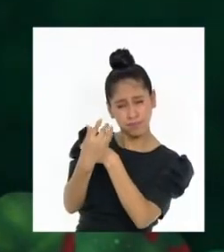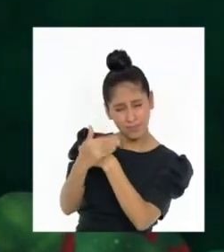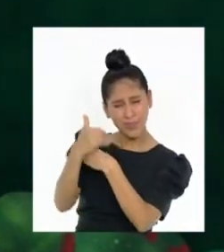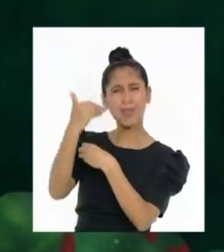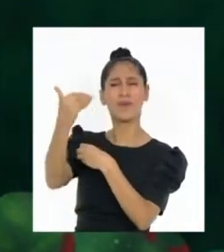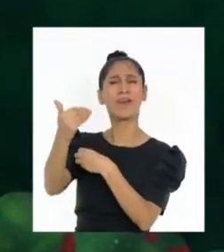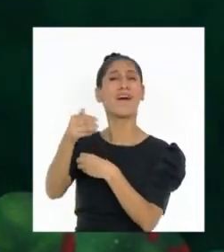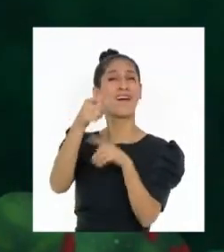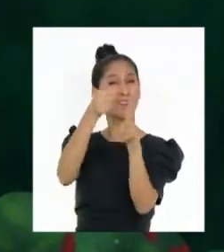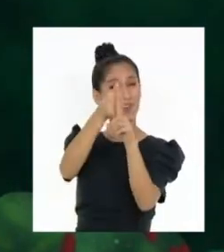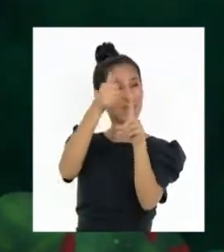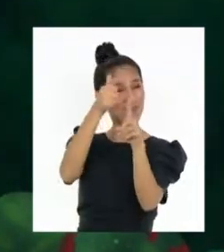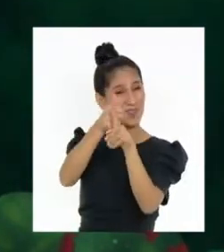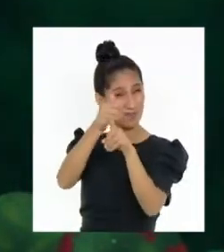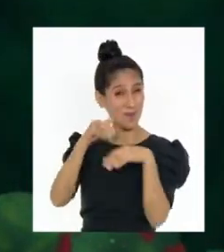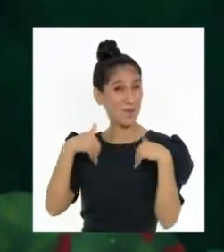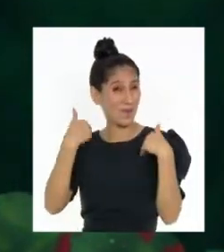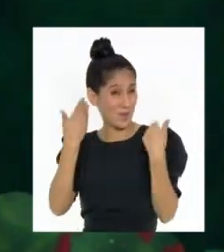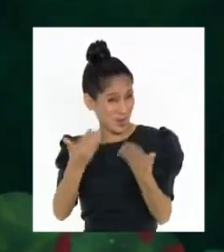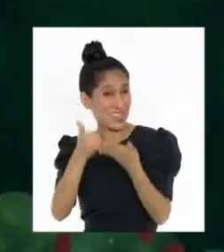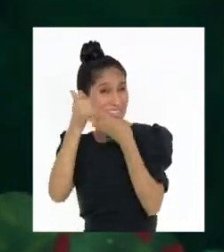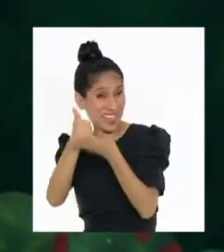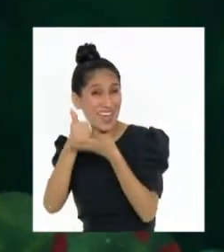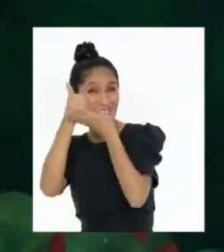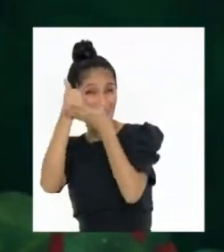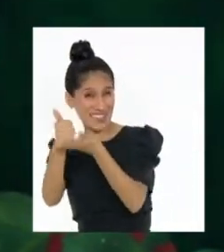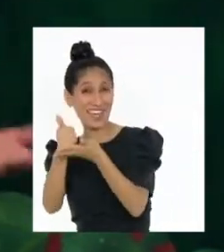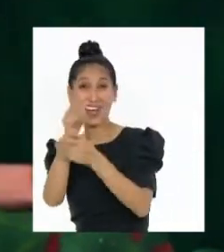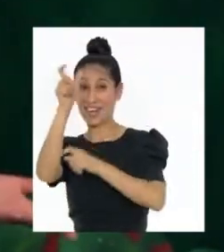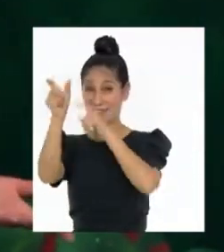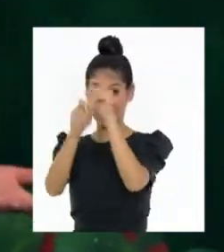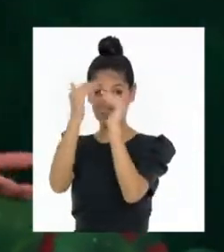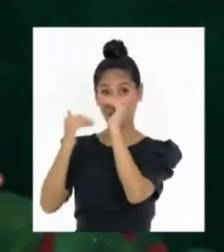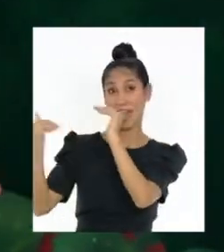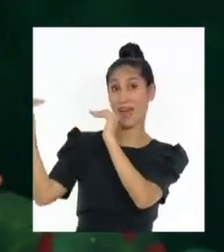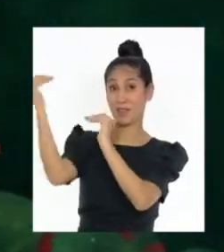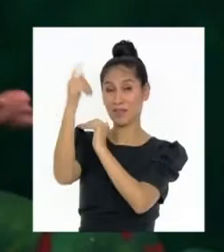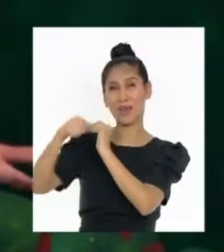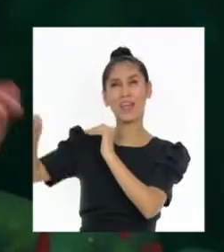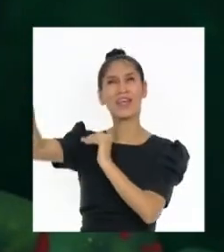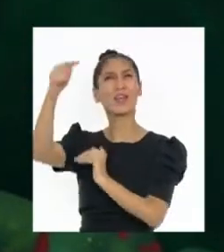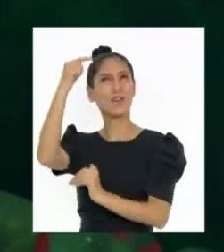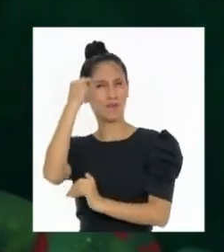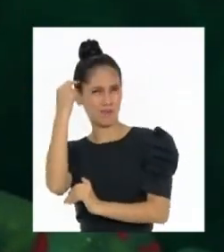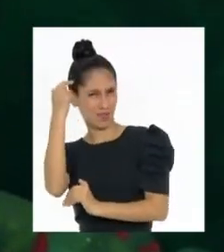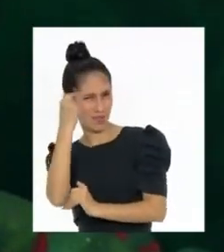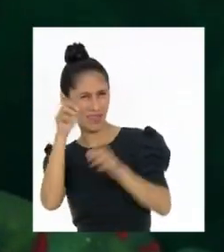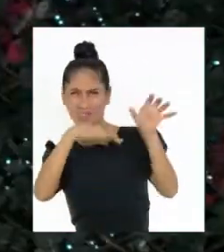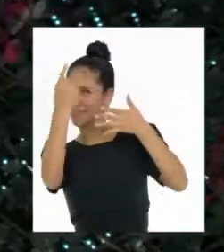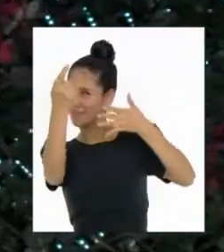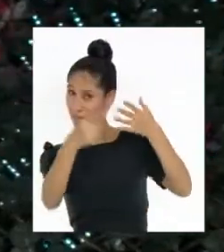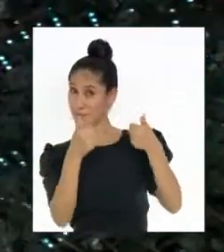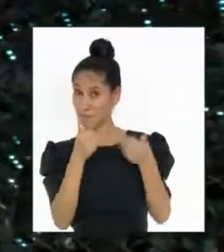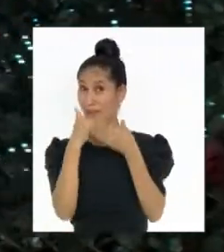buenas decisiones para elegir a nuestras autoridades, pensando en el beneficio de todas y todos los peruanos.